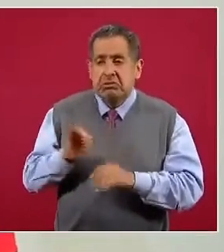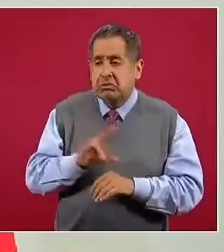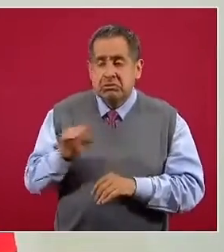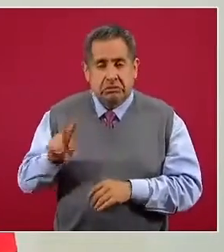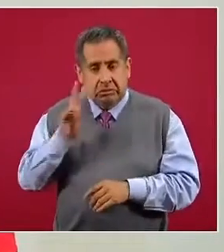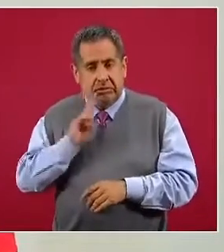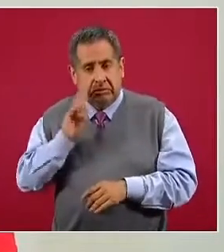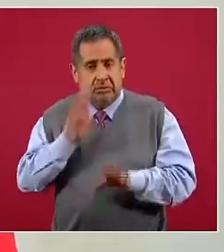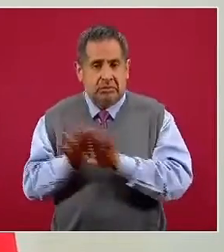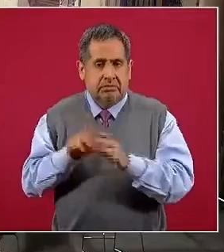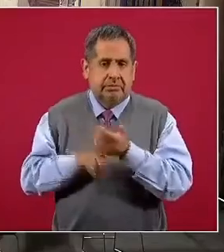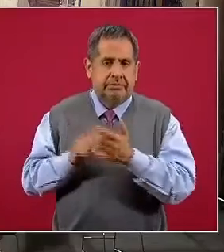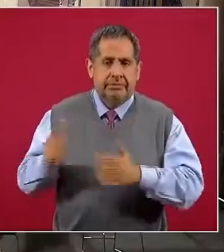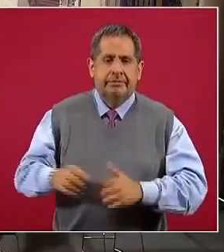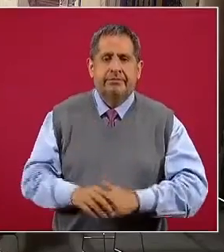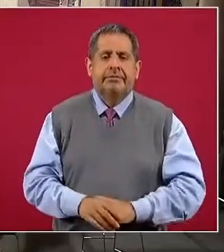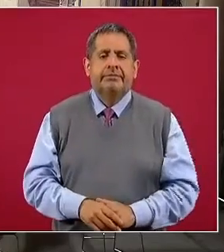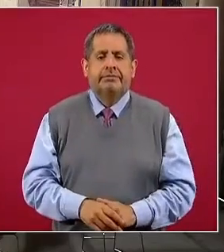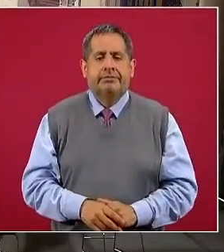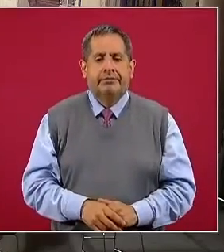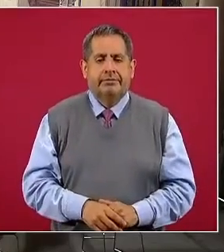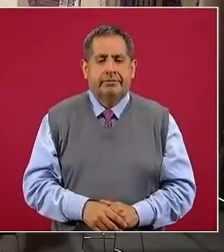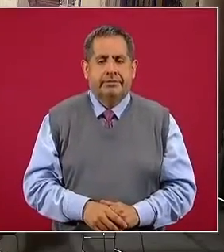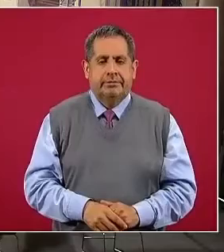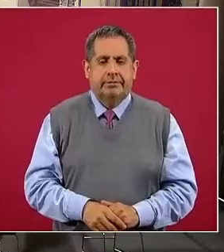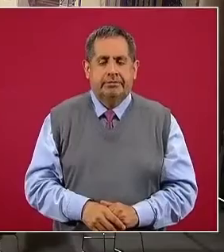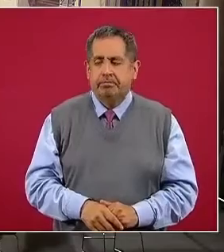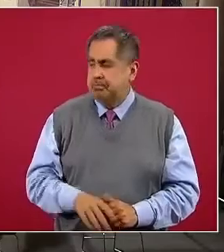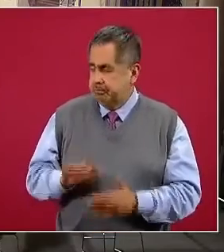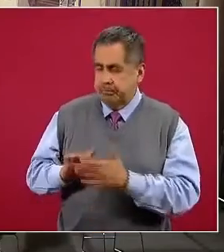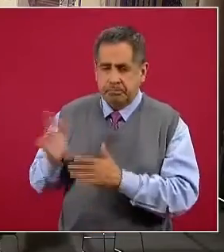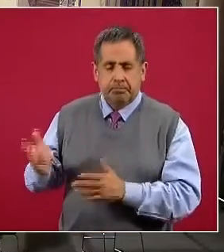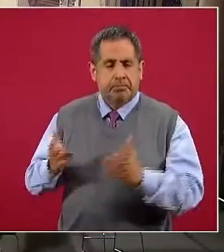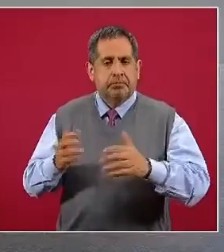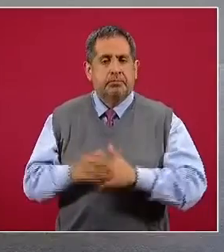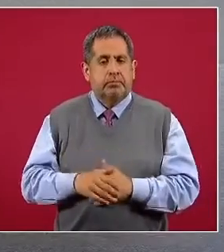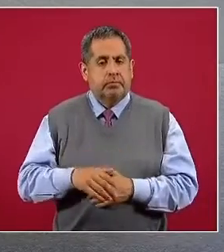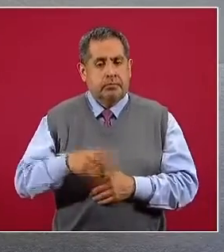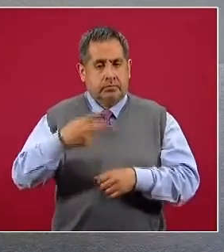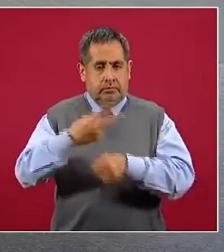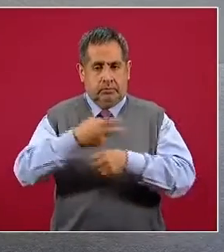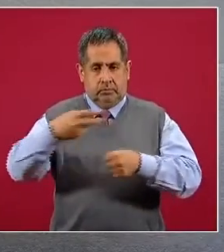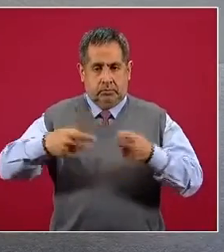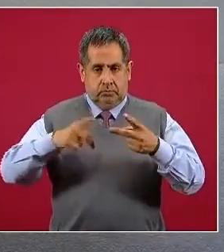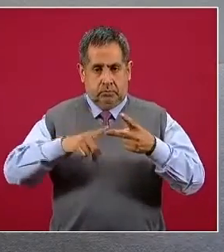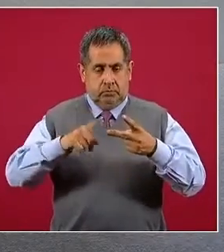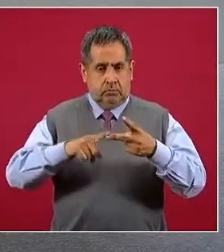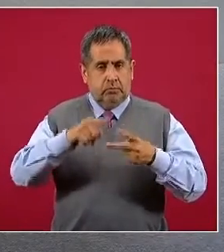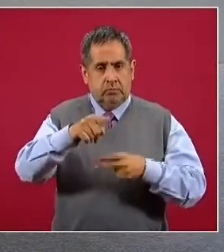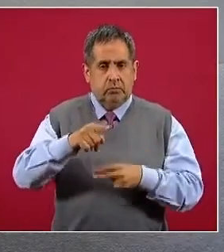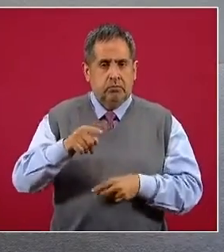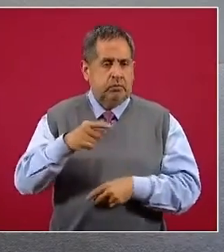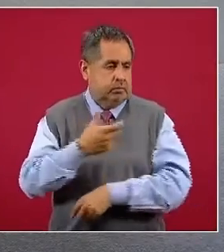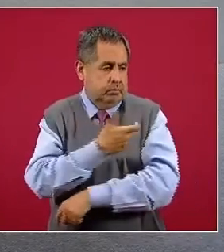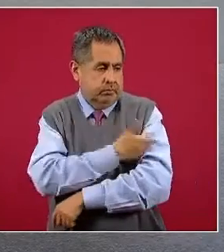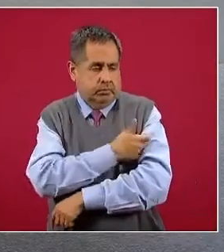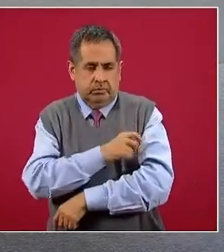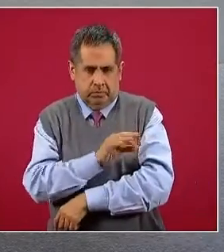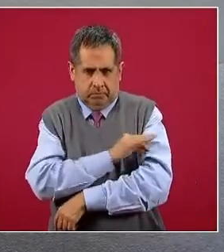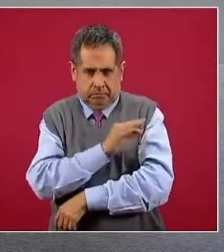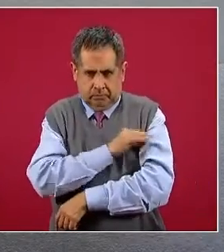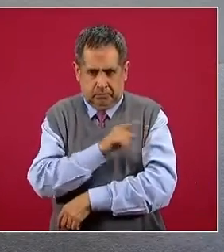una vasovasostomía. Gracias. Sobre este segundo tema, también sobre vacunas,